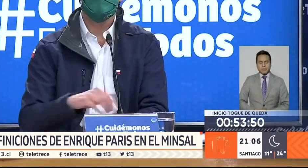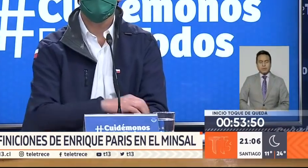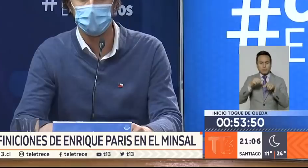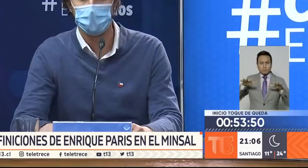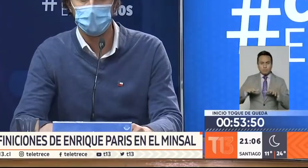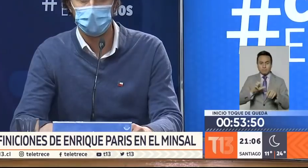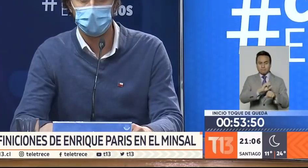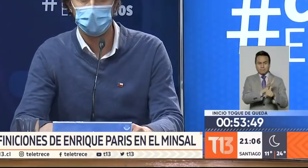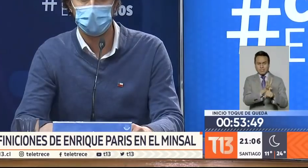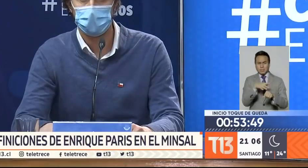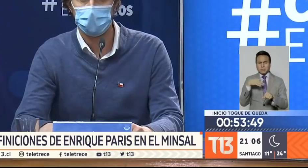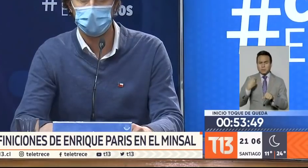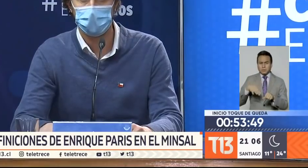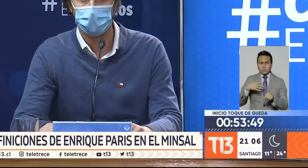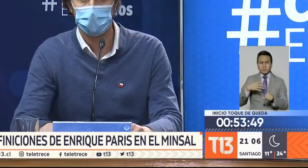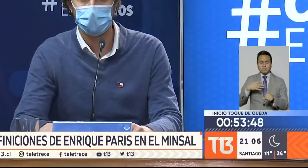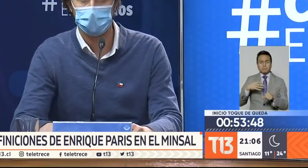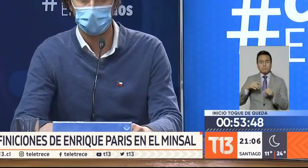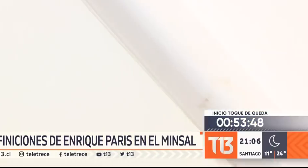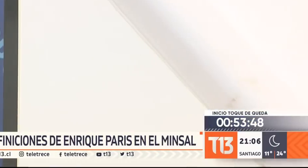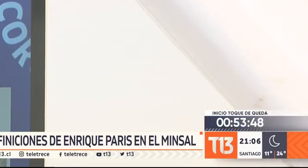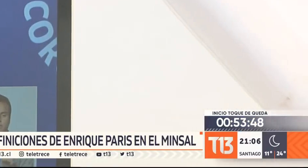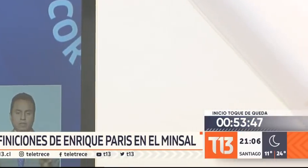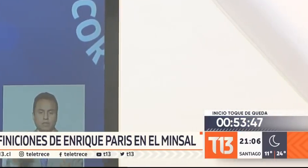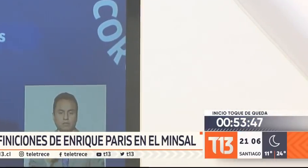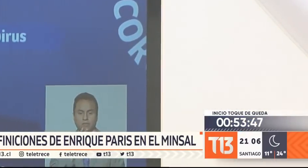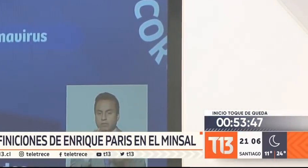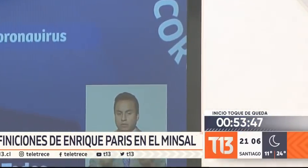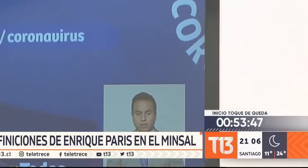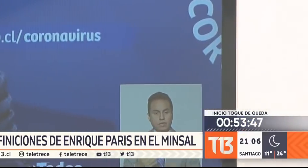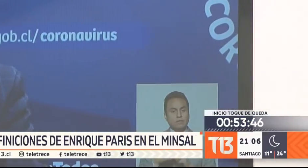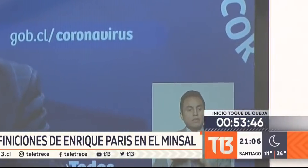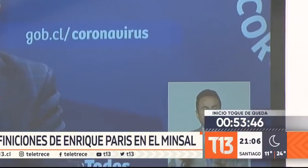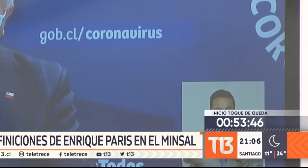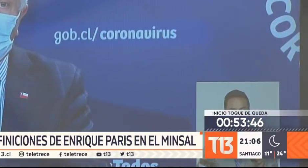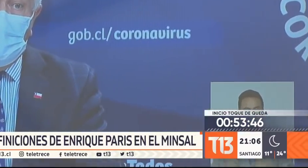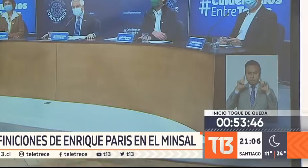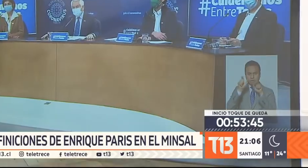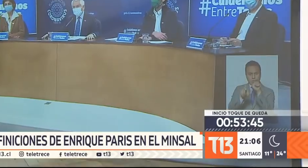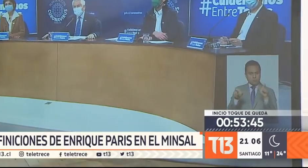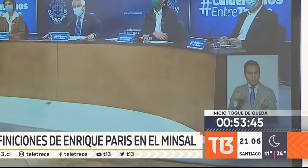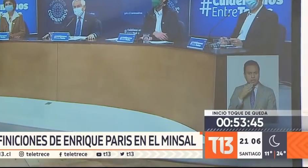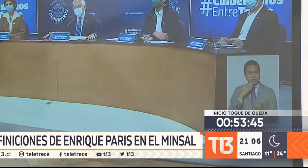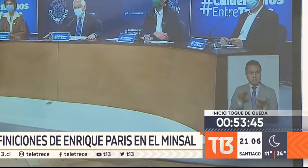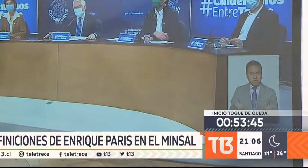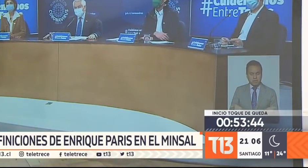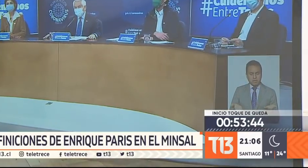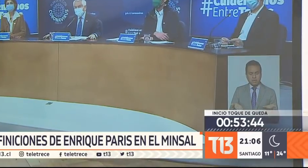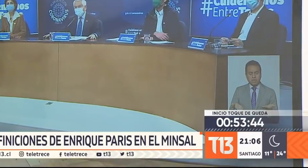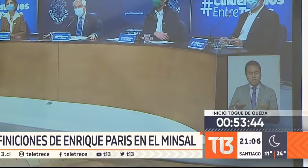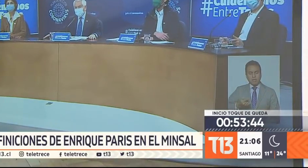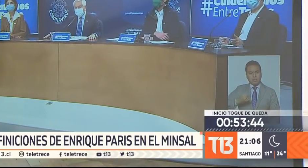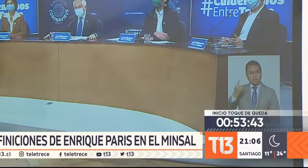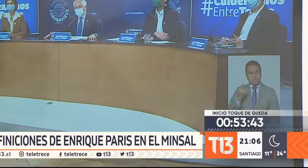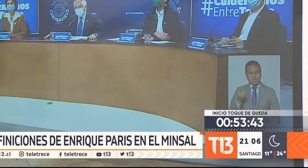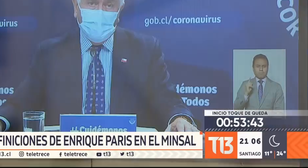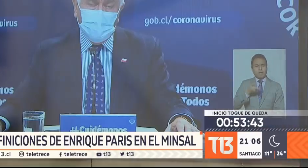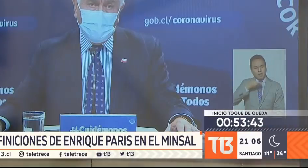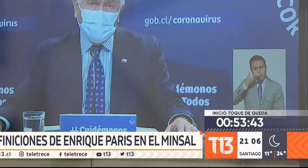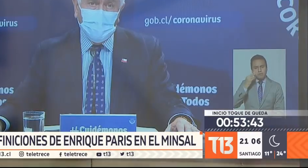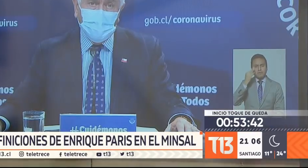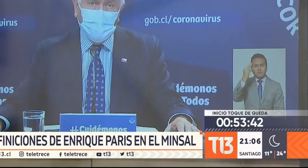jefe epidemiológico del minsal en el estreno de un nuevo diseño comunicacional el que incluye sociedades de expertos